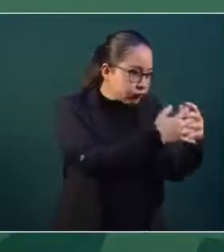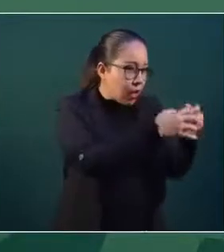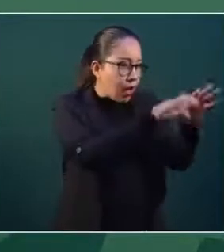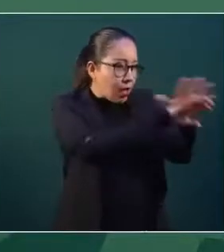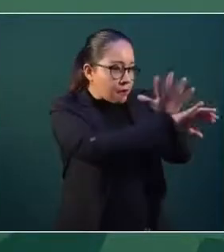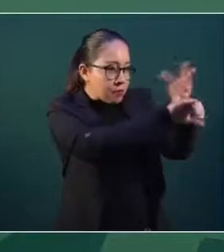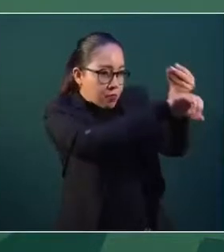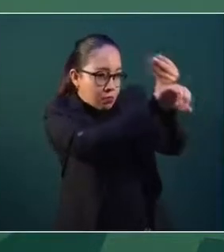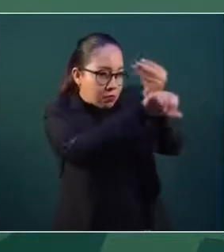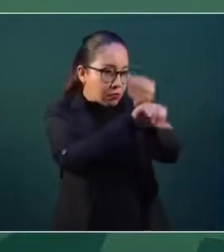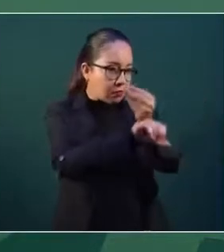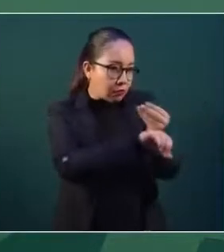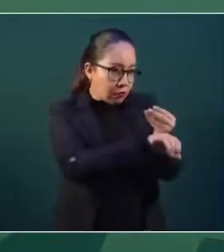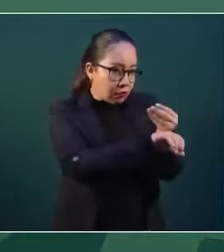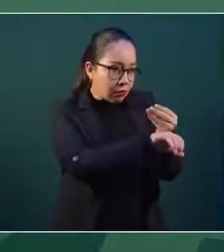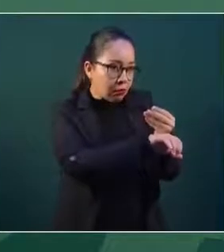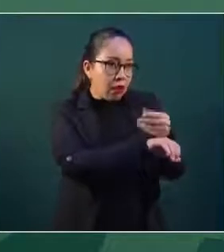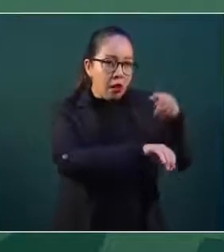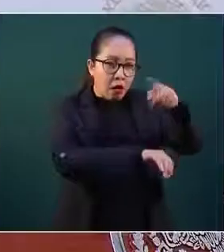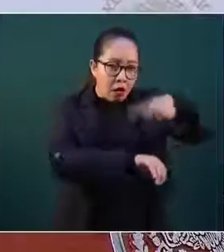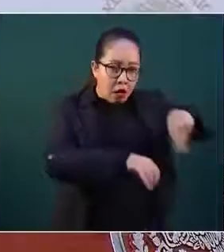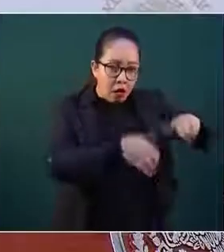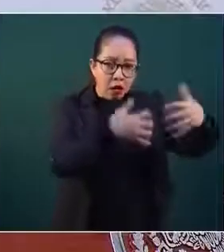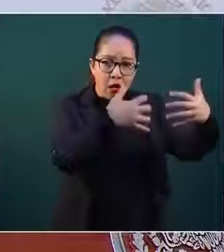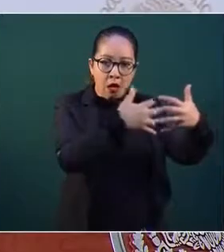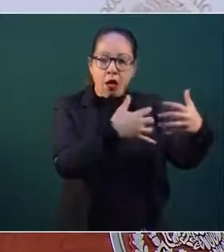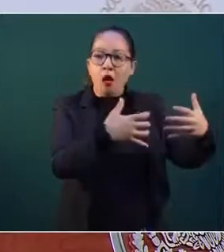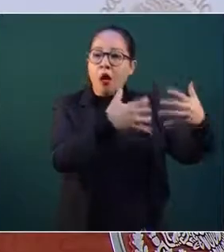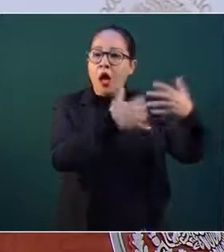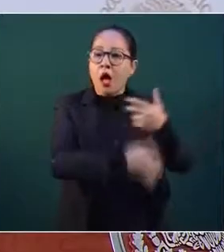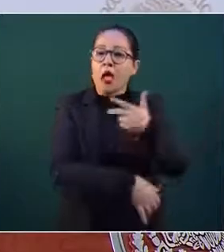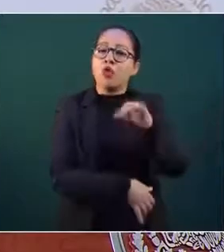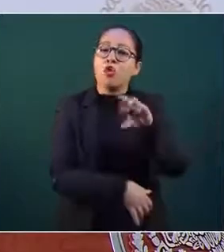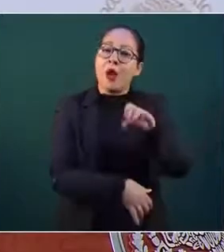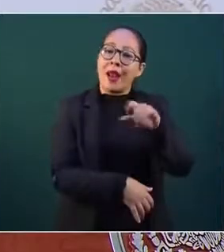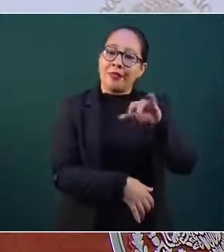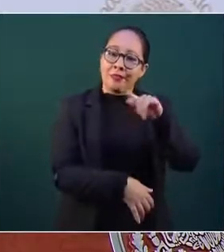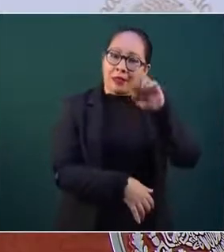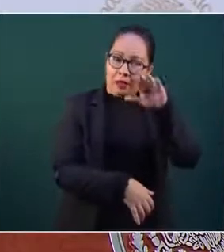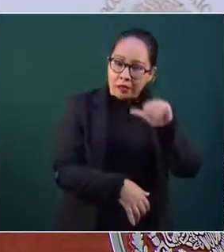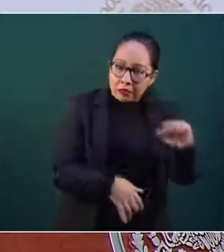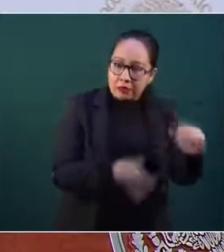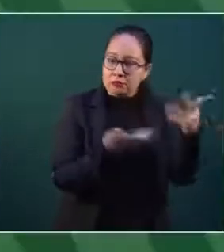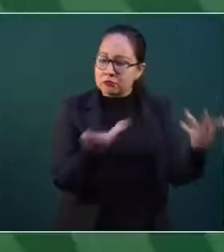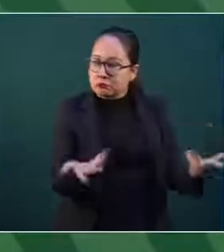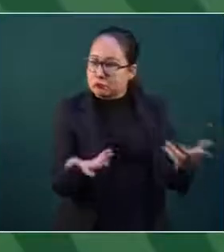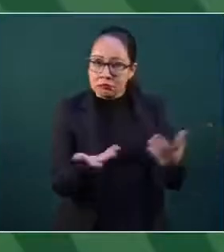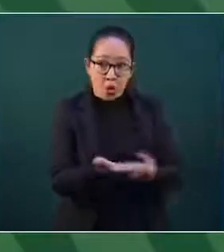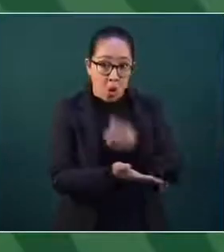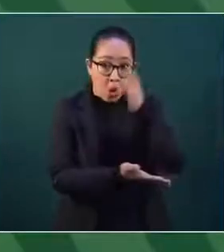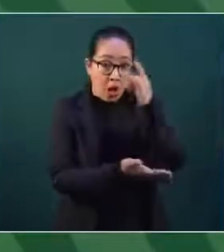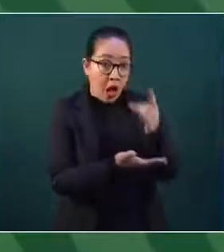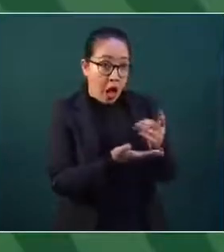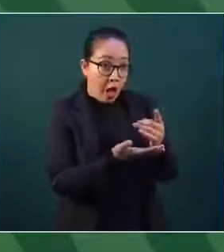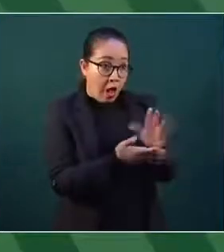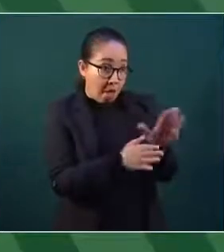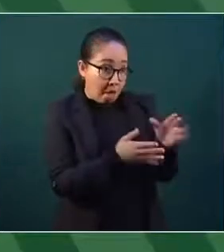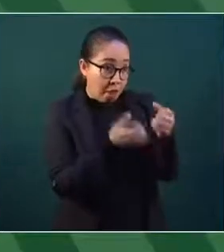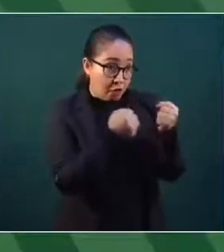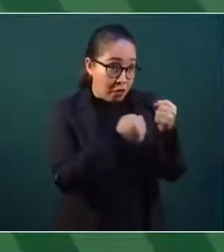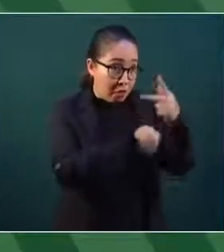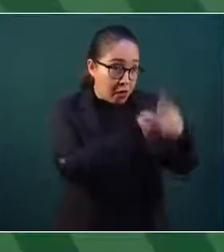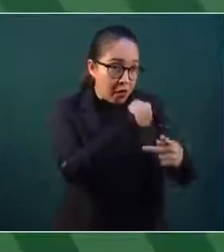hidroeléctricas sin que se produzcan daños, sino solo modernizando